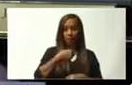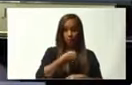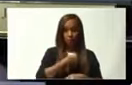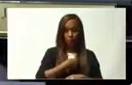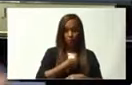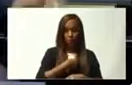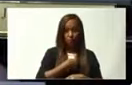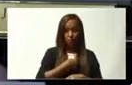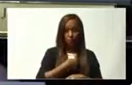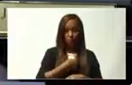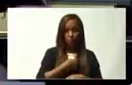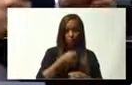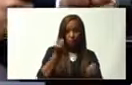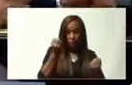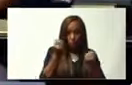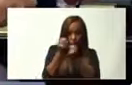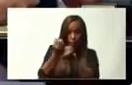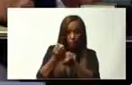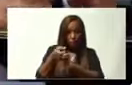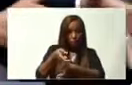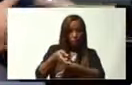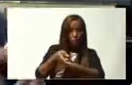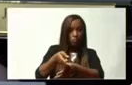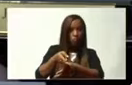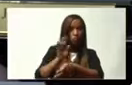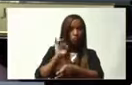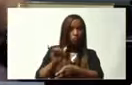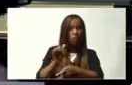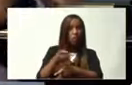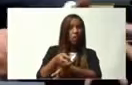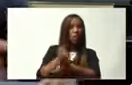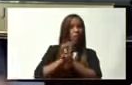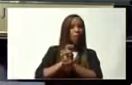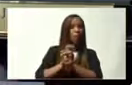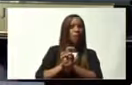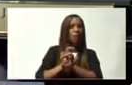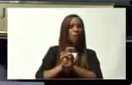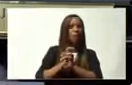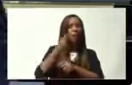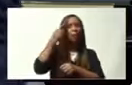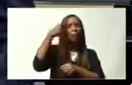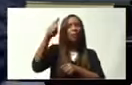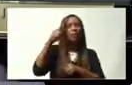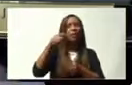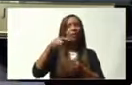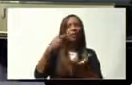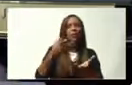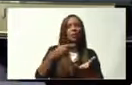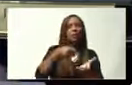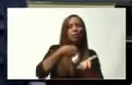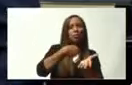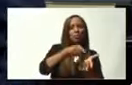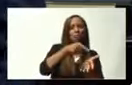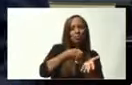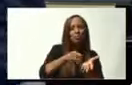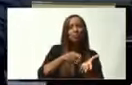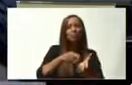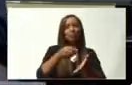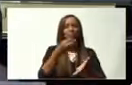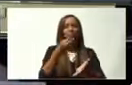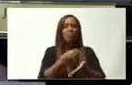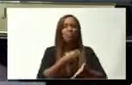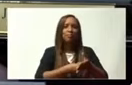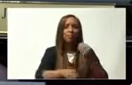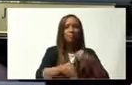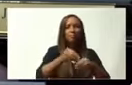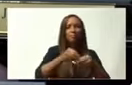tomando préstamos para ser gastado en gasto corriente, en nómina, en publicidad. Por lo